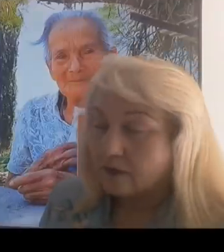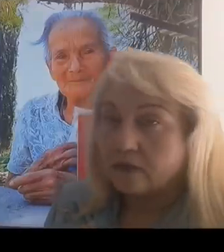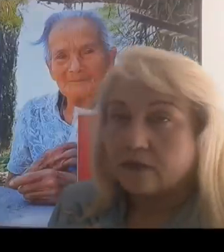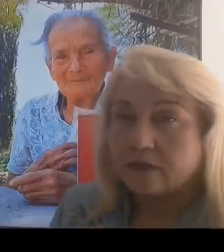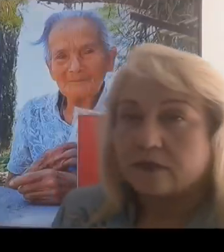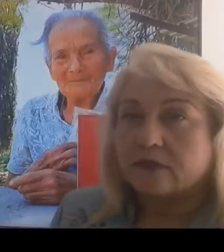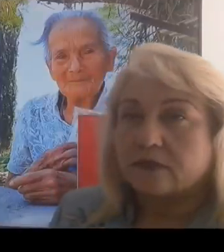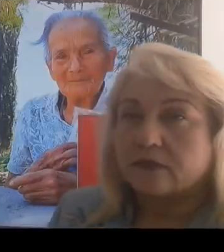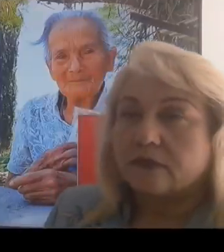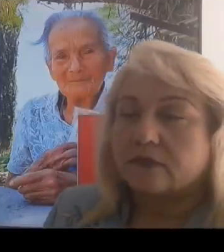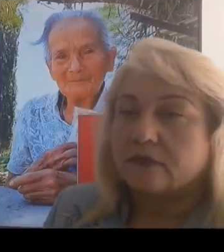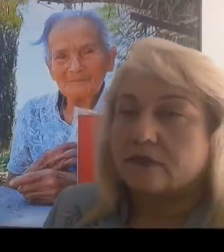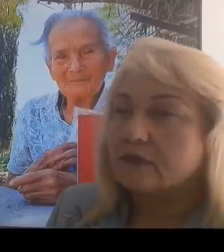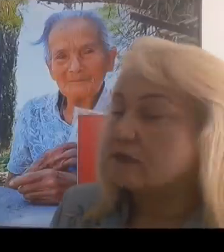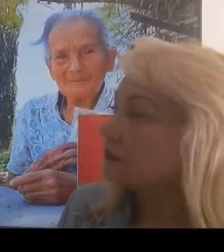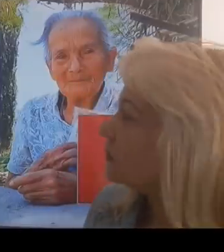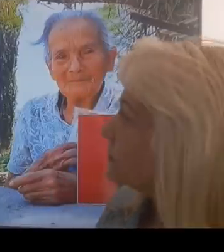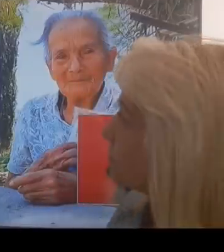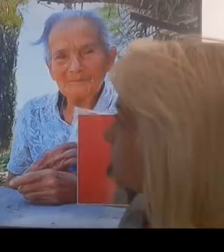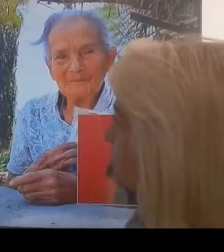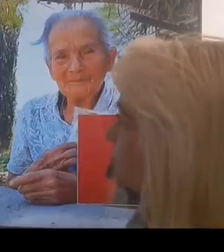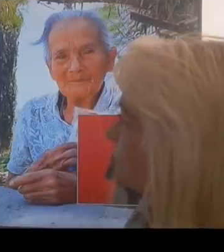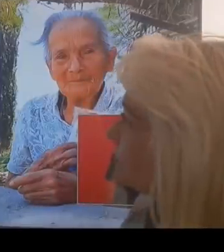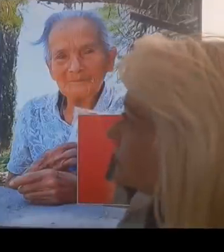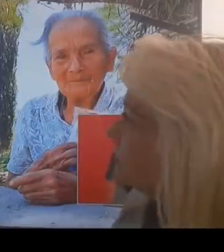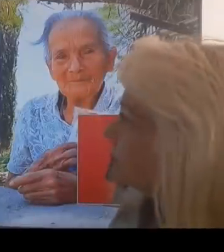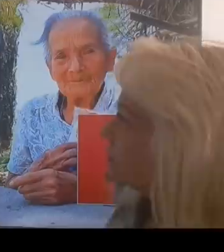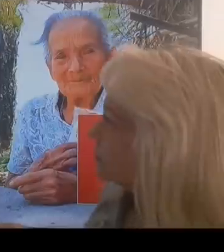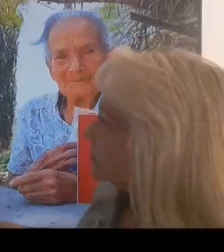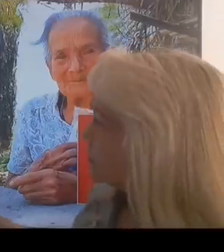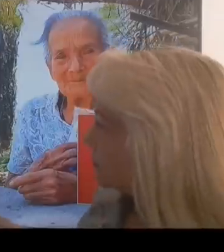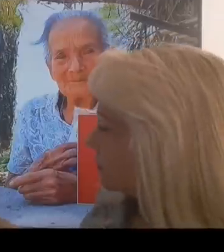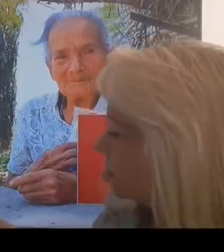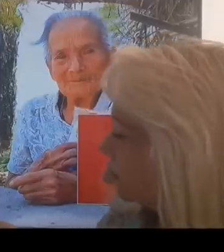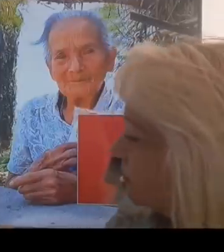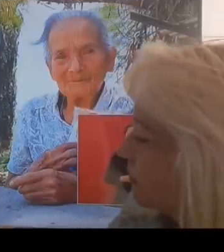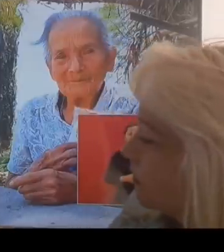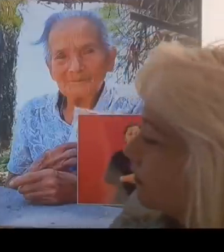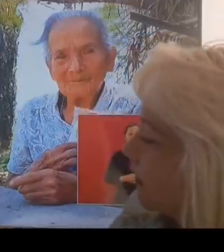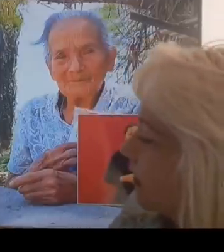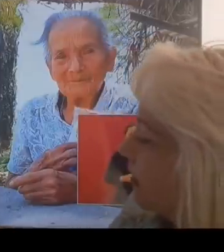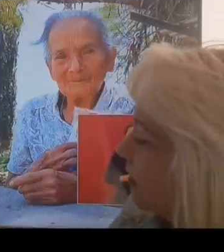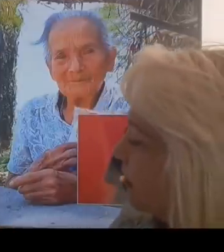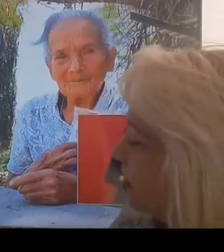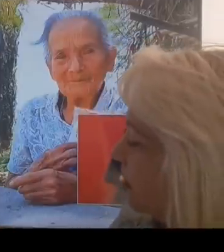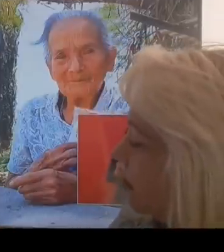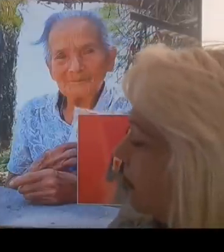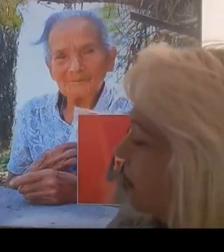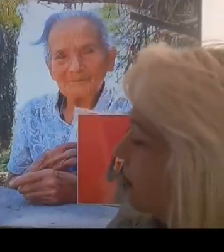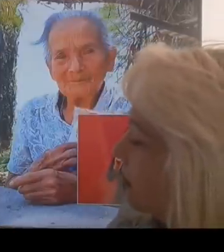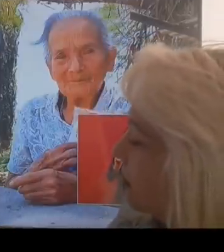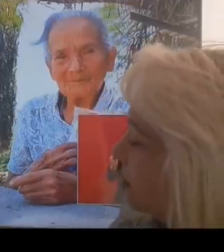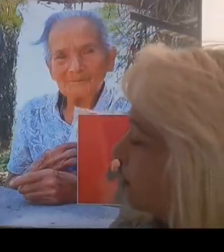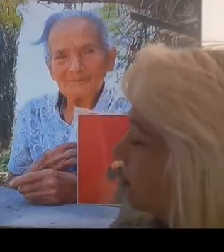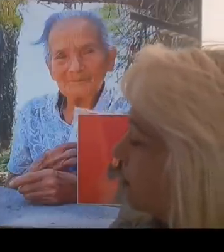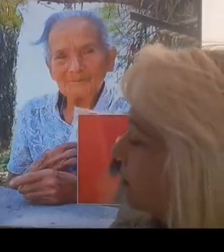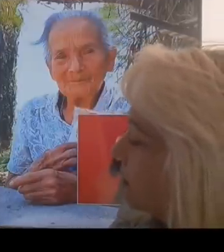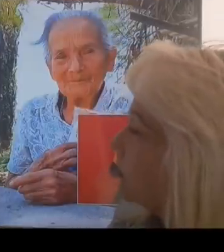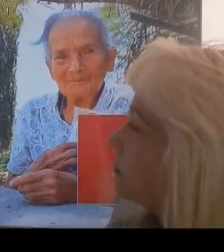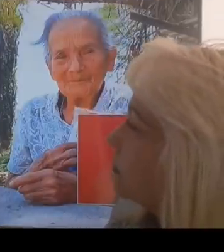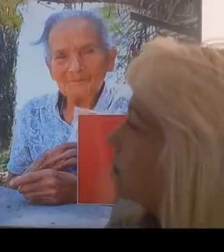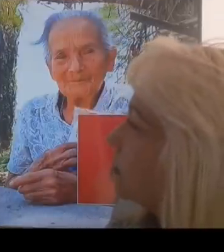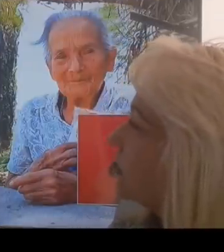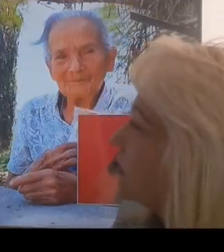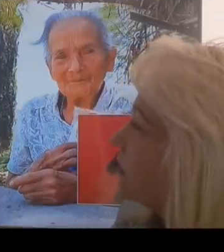en la entrega de los recursos en las localidades, llevándolo el efectivo para que los adultos